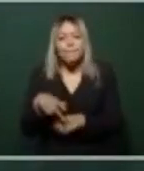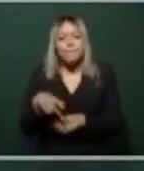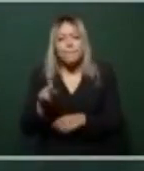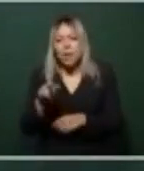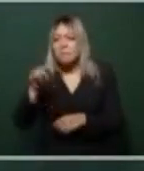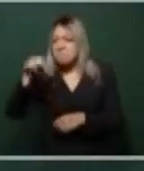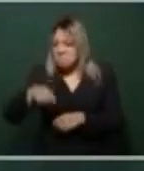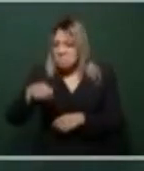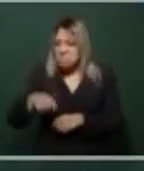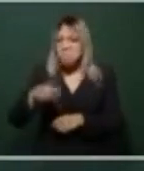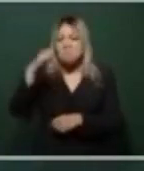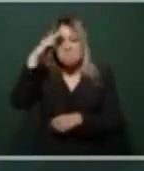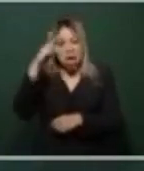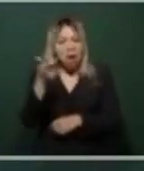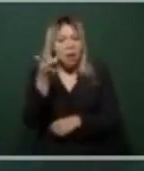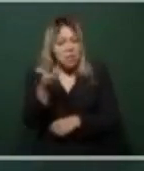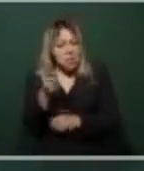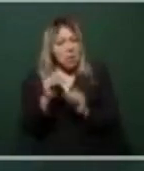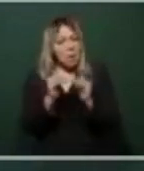la bolsa se ha mantenido.